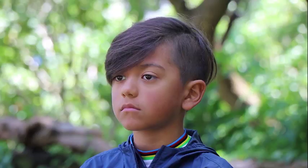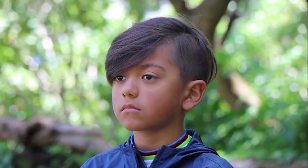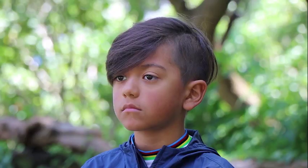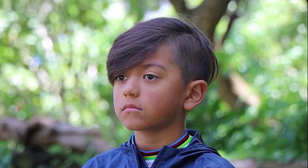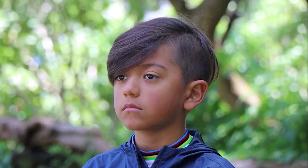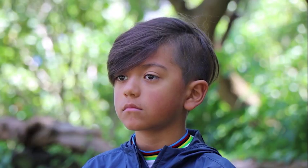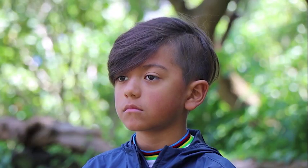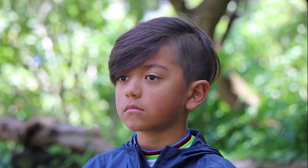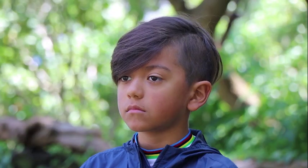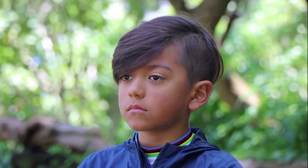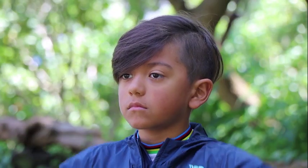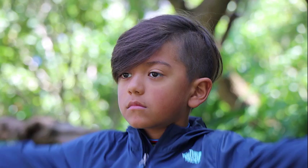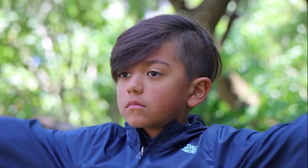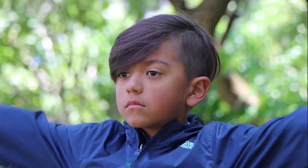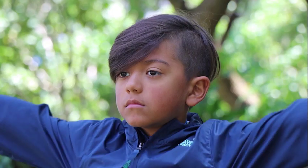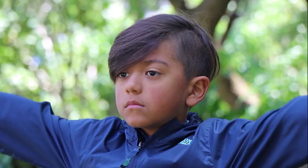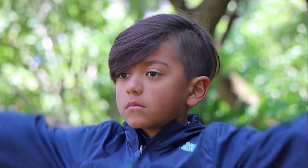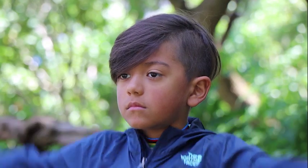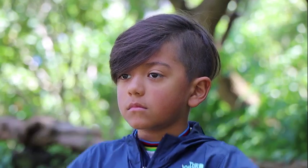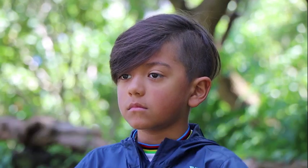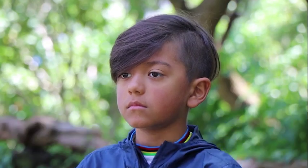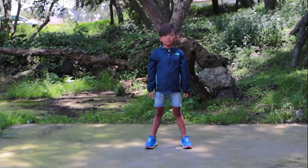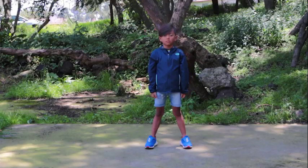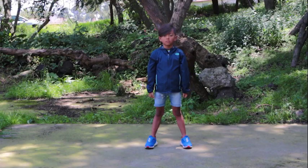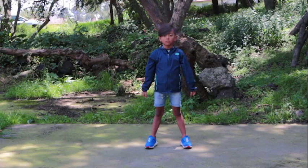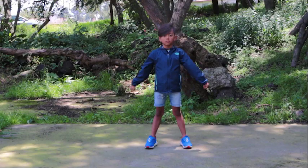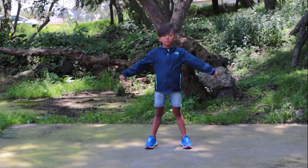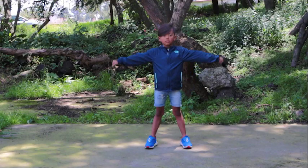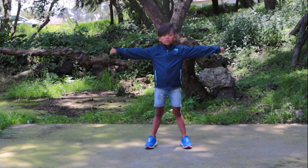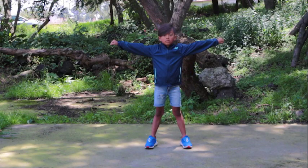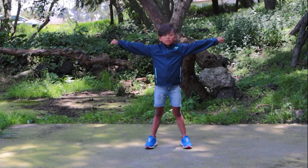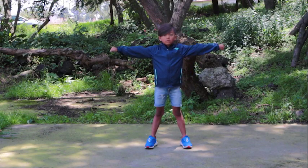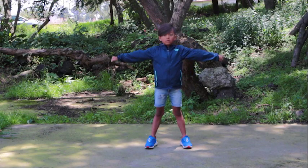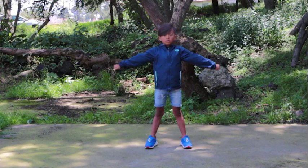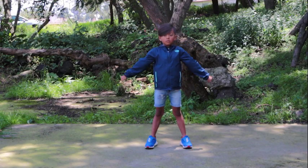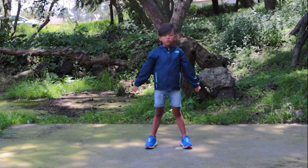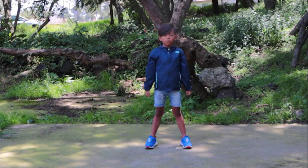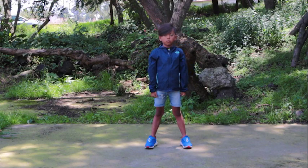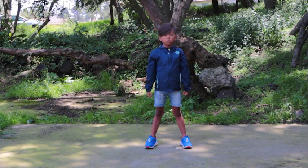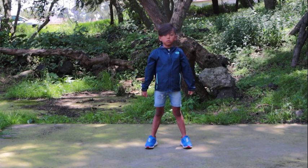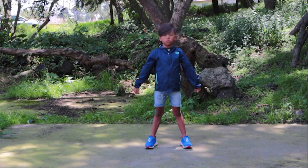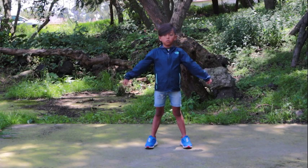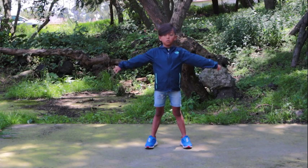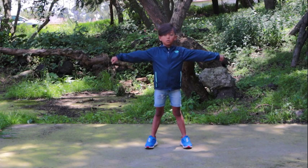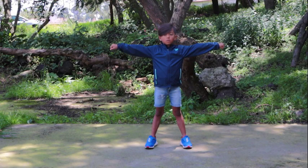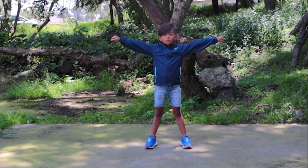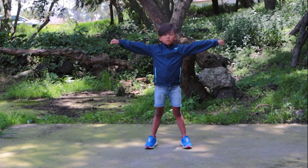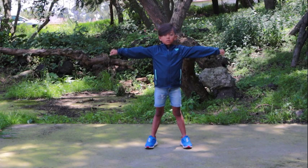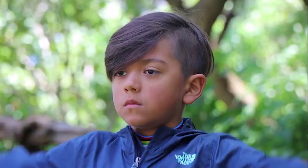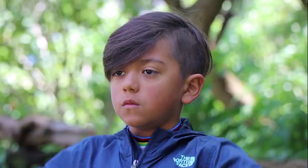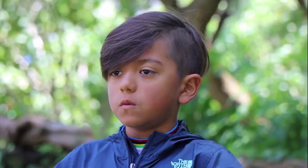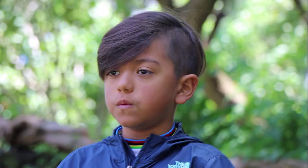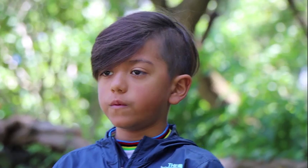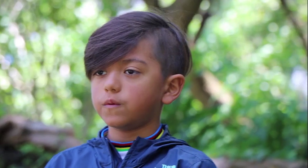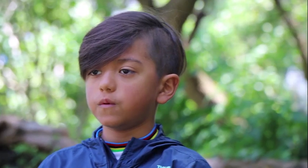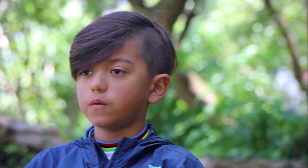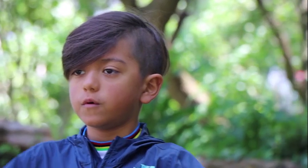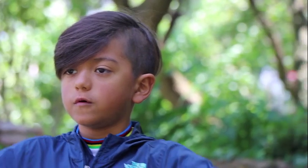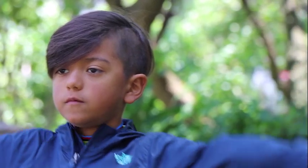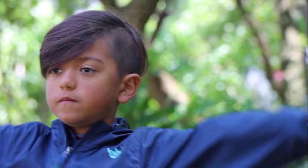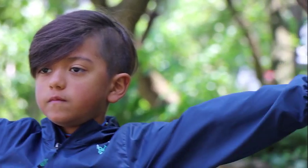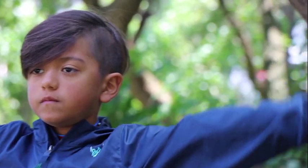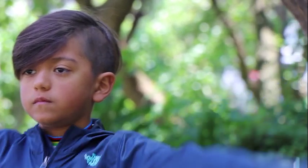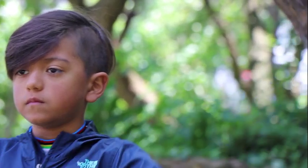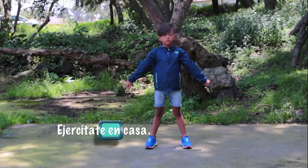bajamos, abrir nuestros brazos lateralmente. Muy bien, a la altura de los hombros. Bien, exactamente ahí, está bien